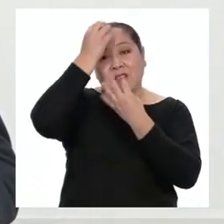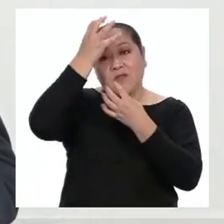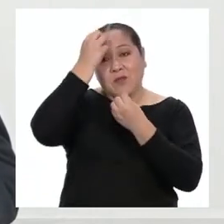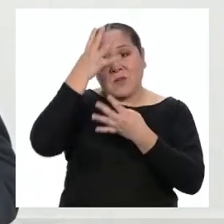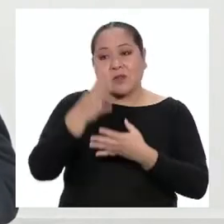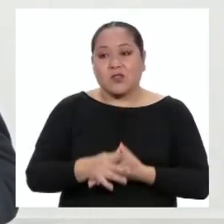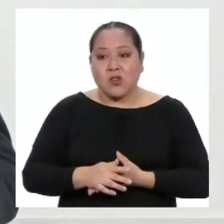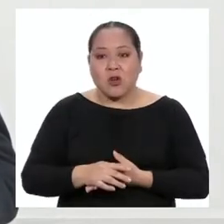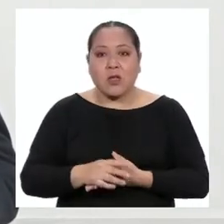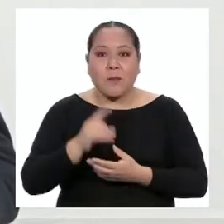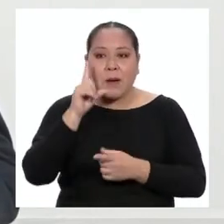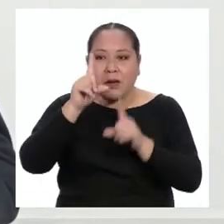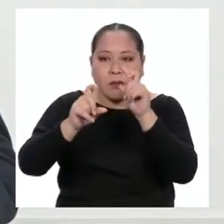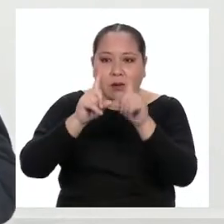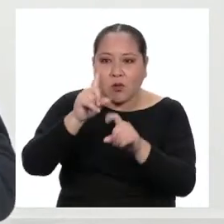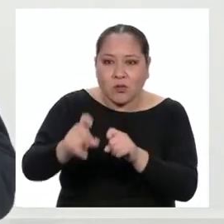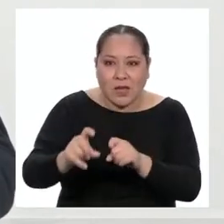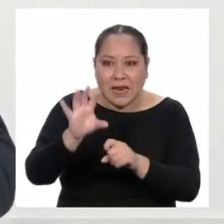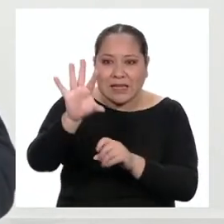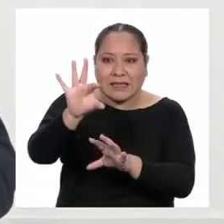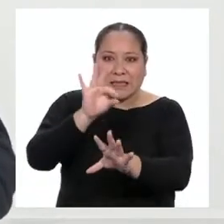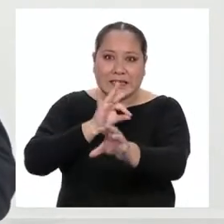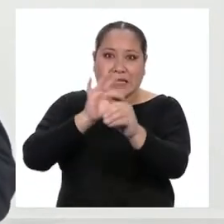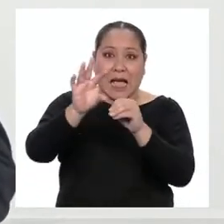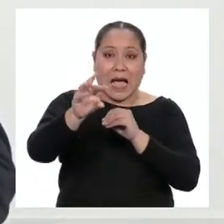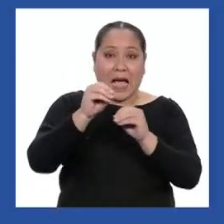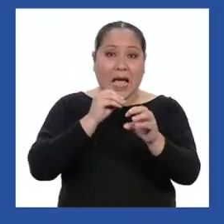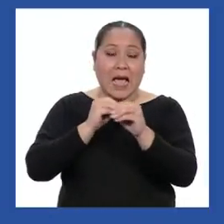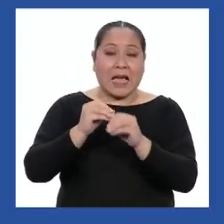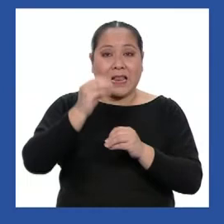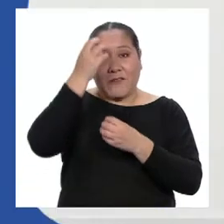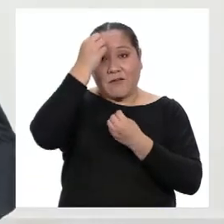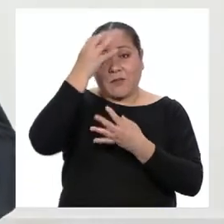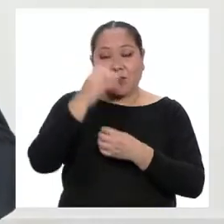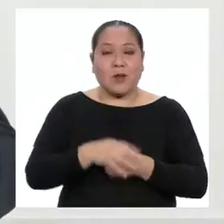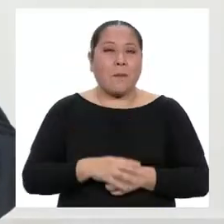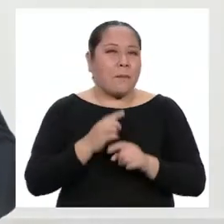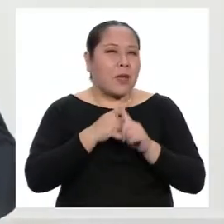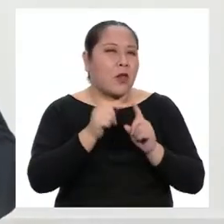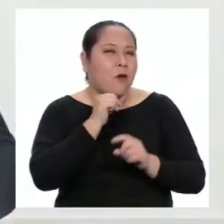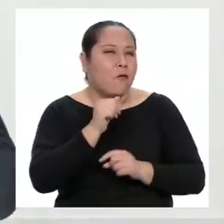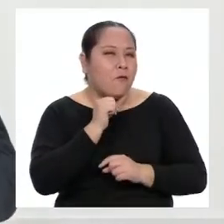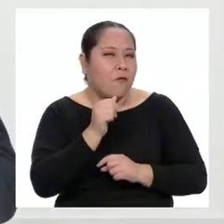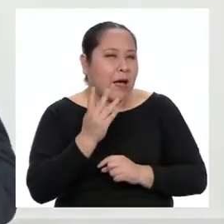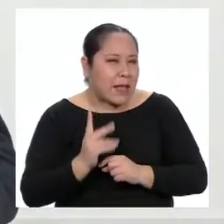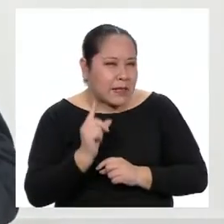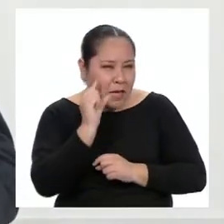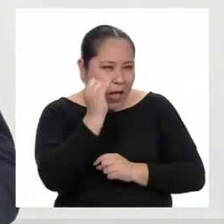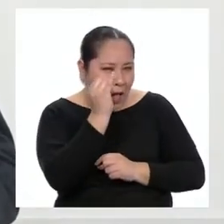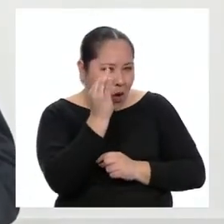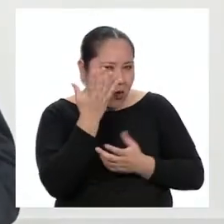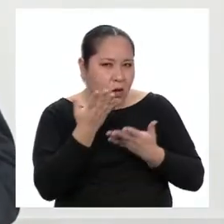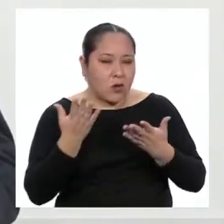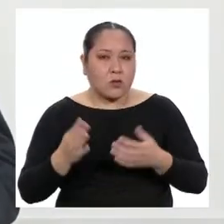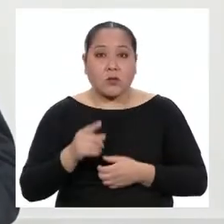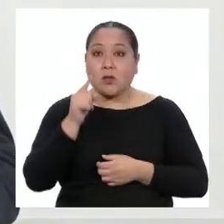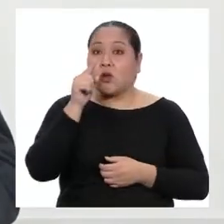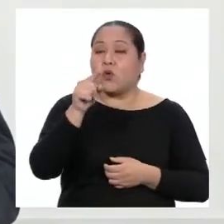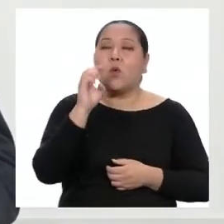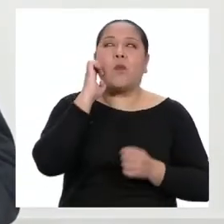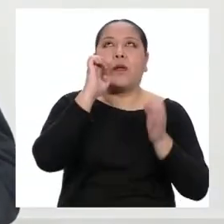queremos recoger. Sin embargo, faltan algunos detalles. Si tú fueras un estudiante que va a